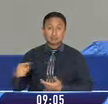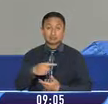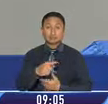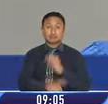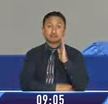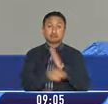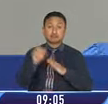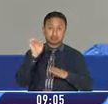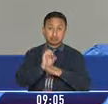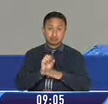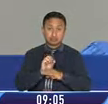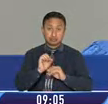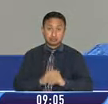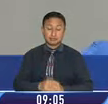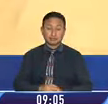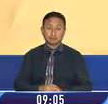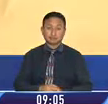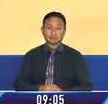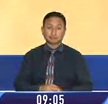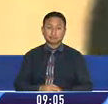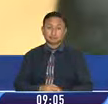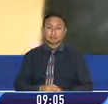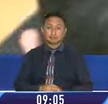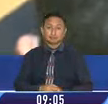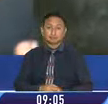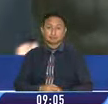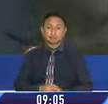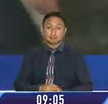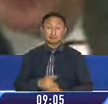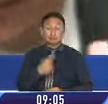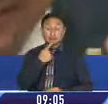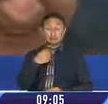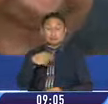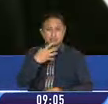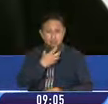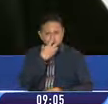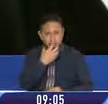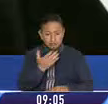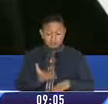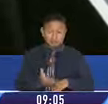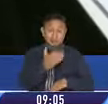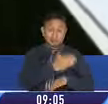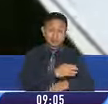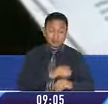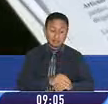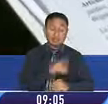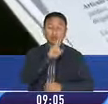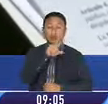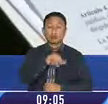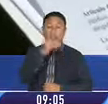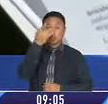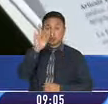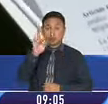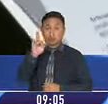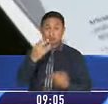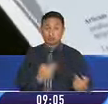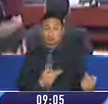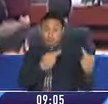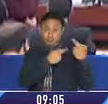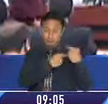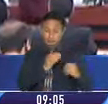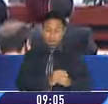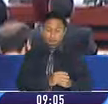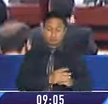de enriquecimiento ilícito? Salvador muestra su malestar porque antes de asumir el cargo en el 2018, en la sentencia